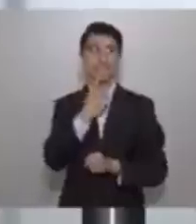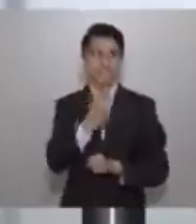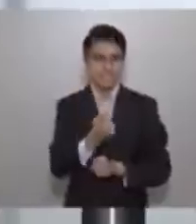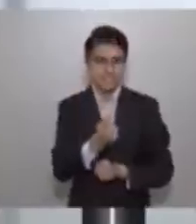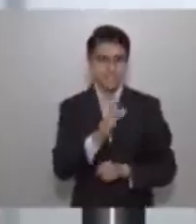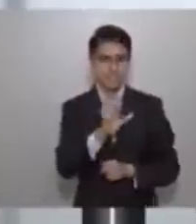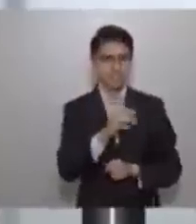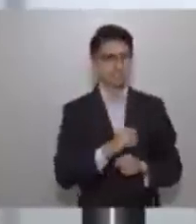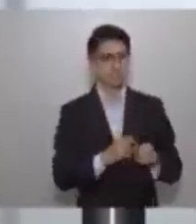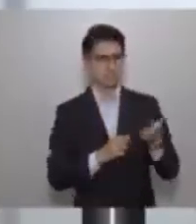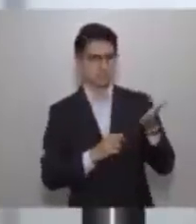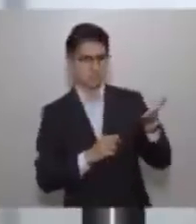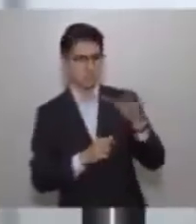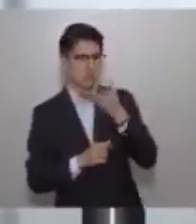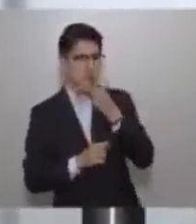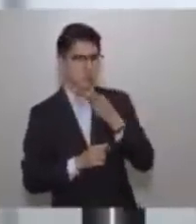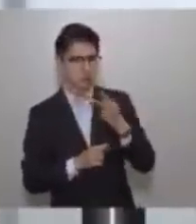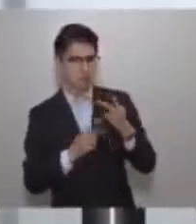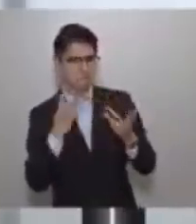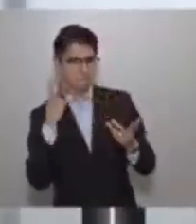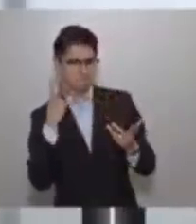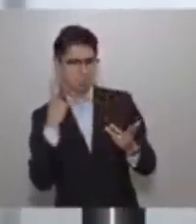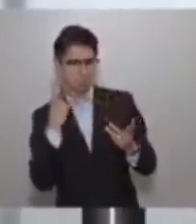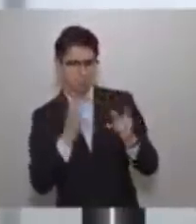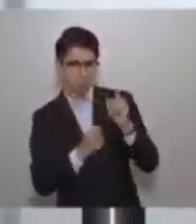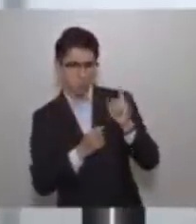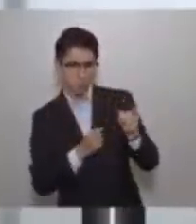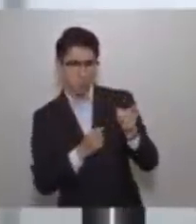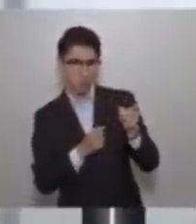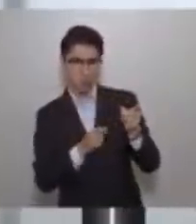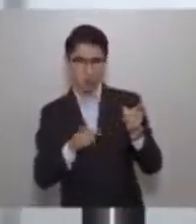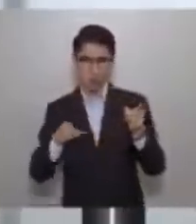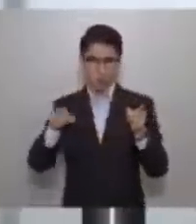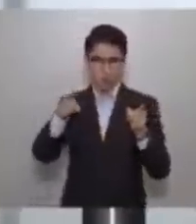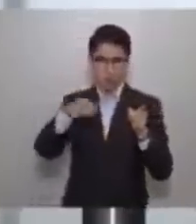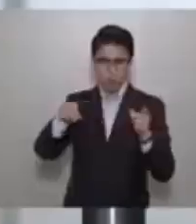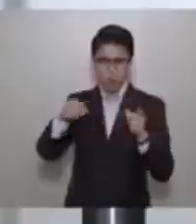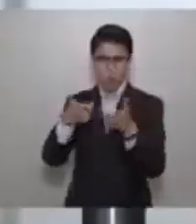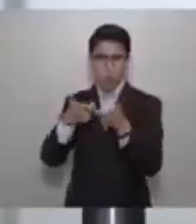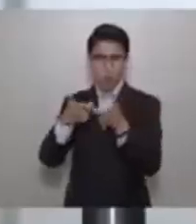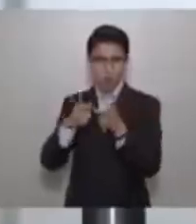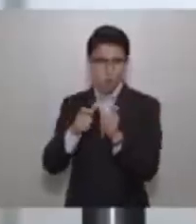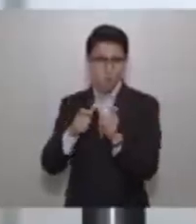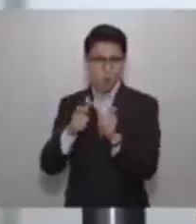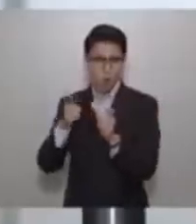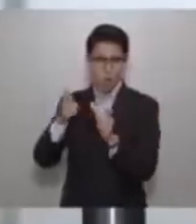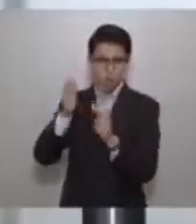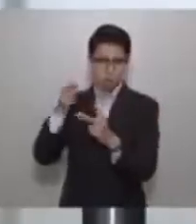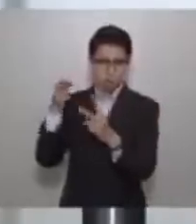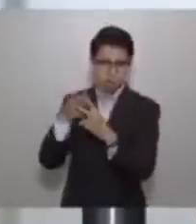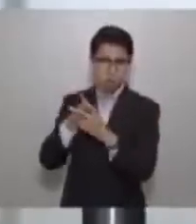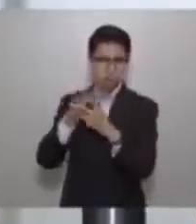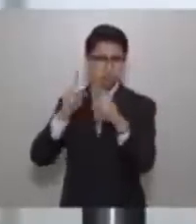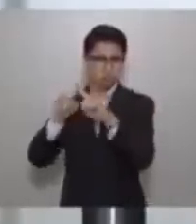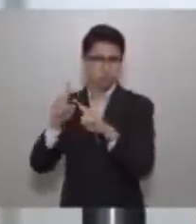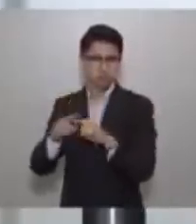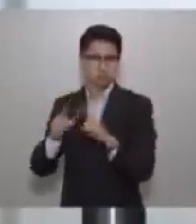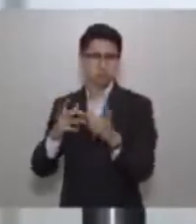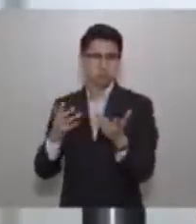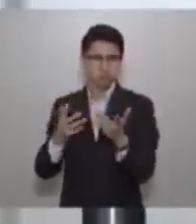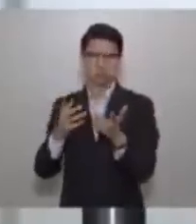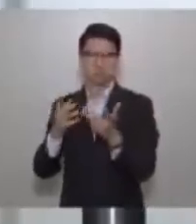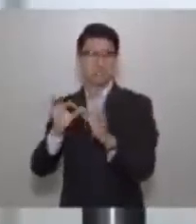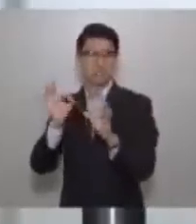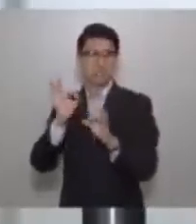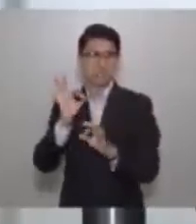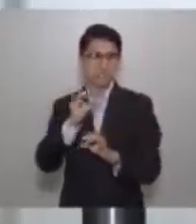actividad política de uno de los occisos con respecto de la actividad